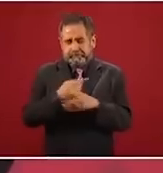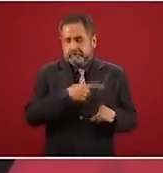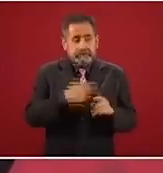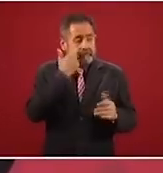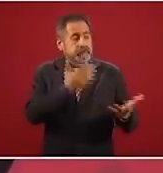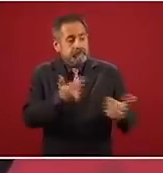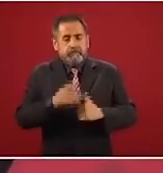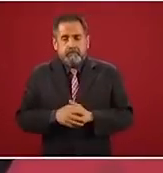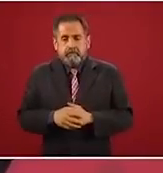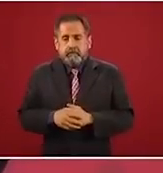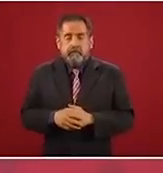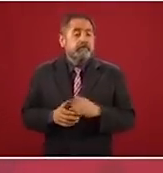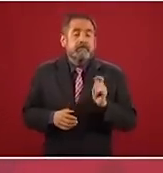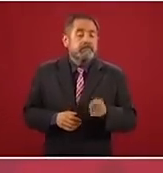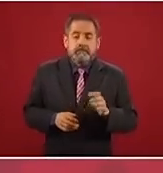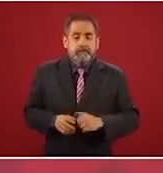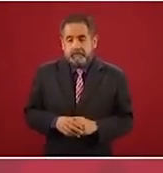resulta que nada más